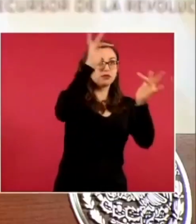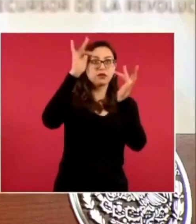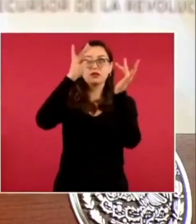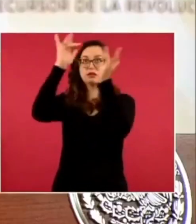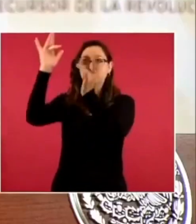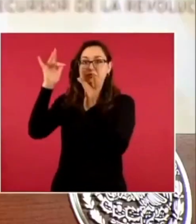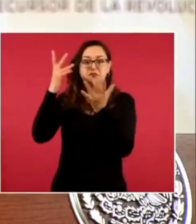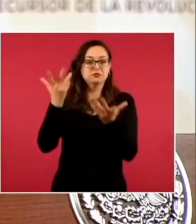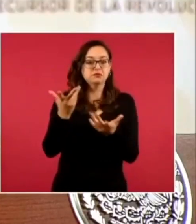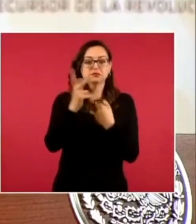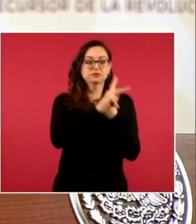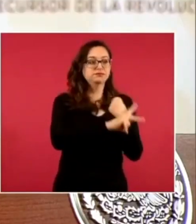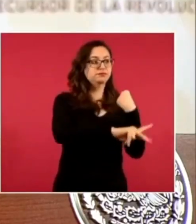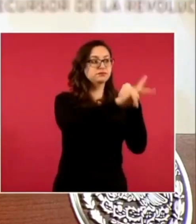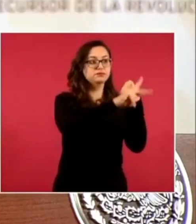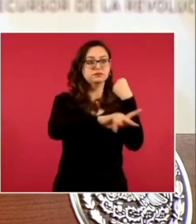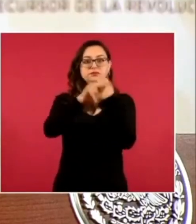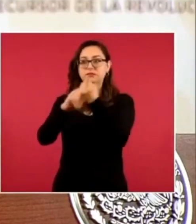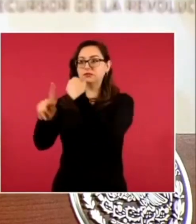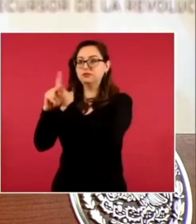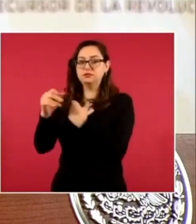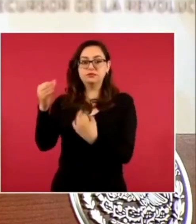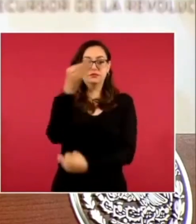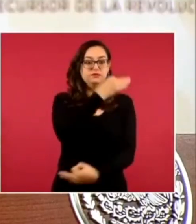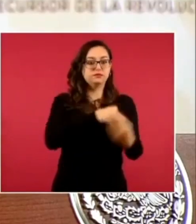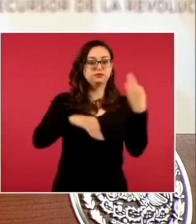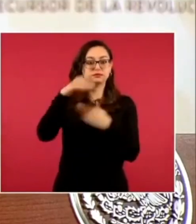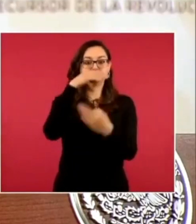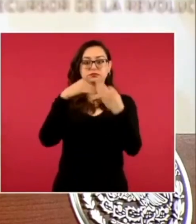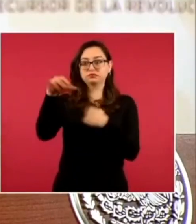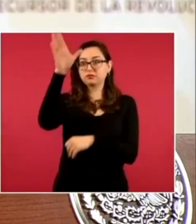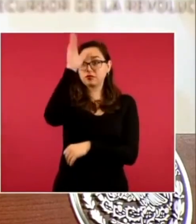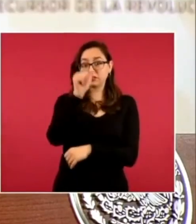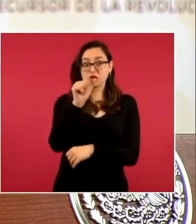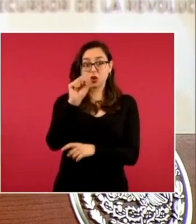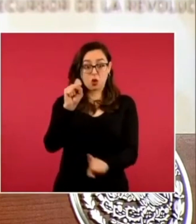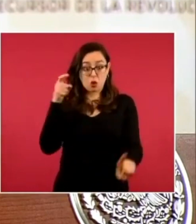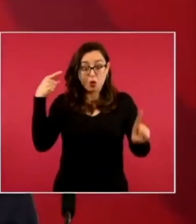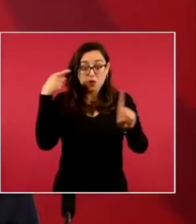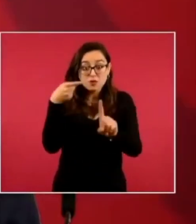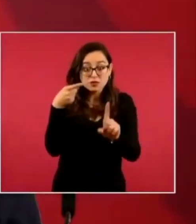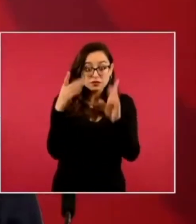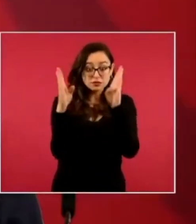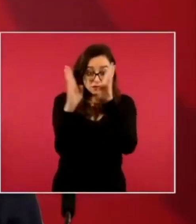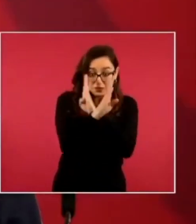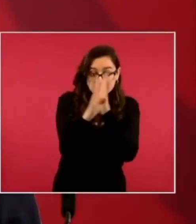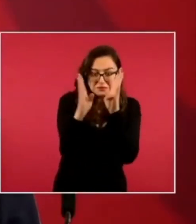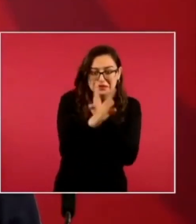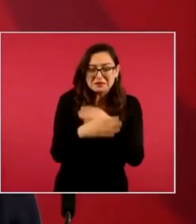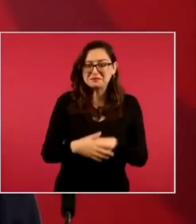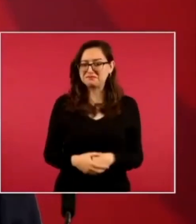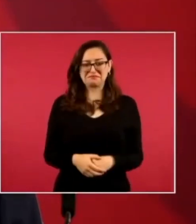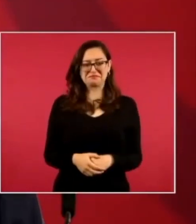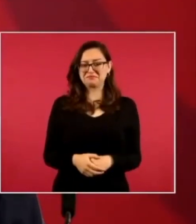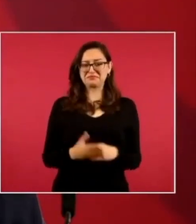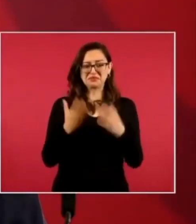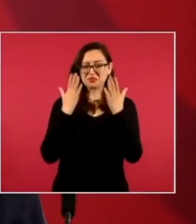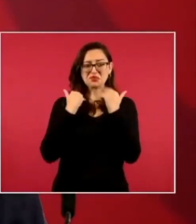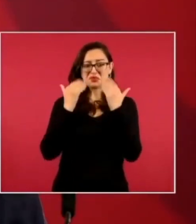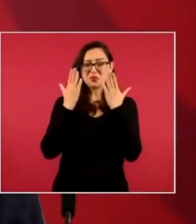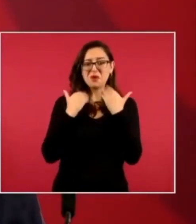y no tienen el propósito de espiar a nadie ni de